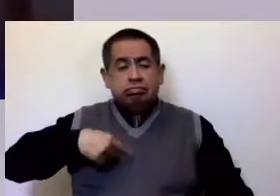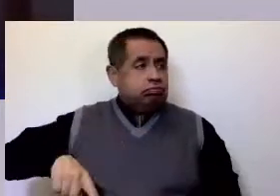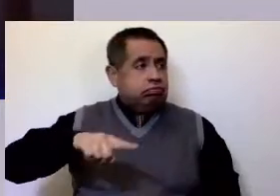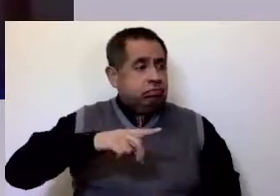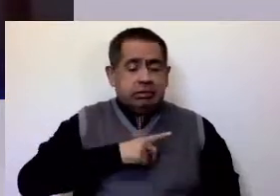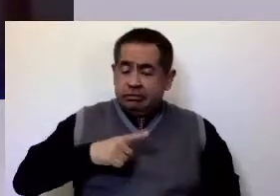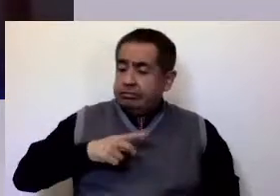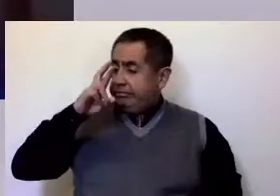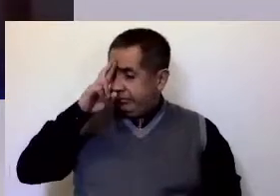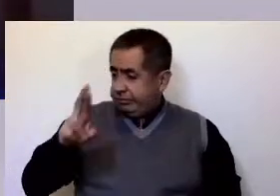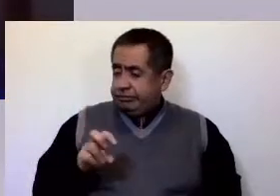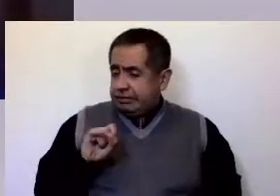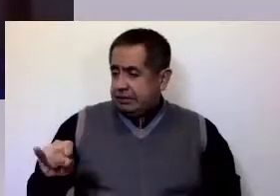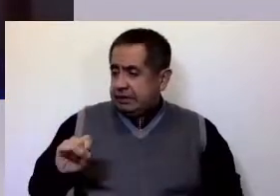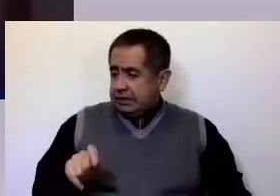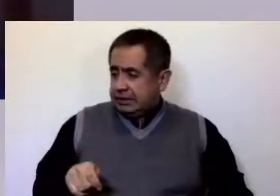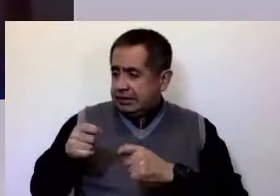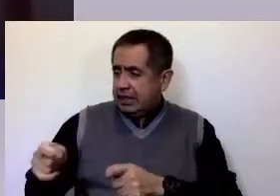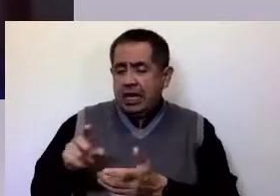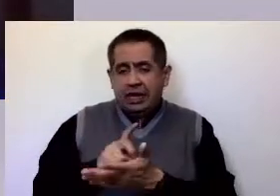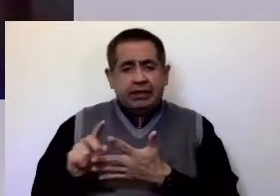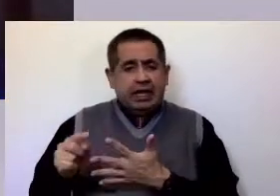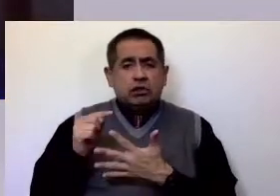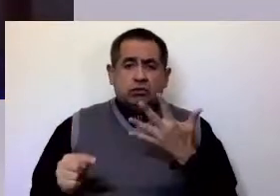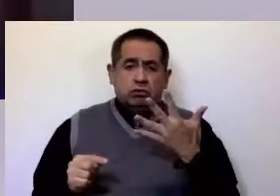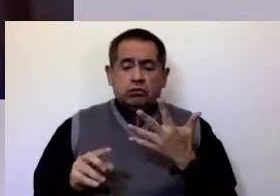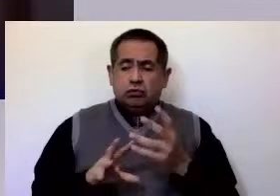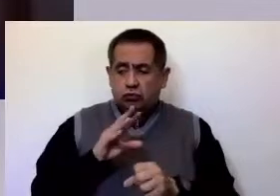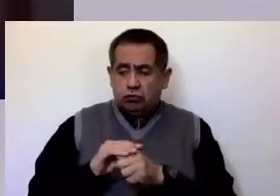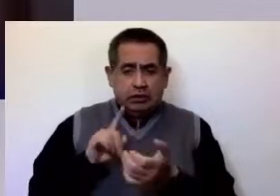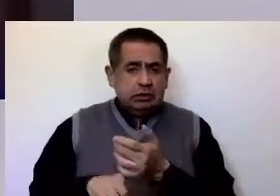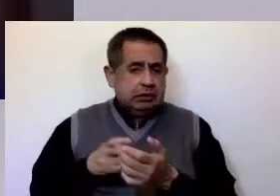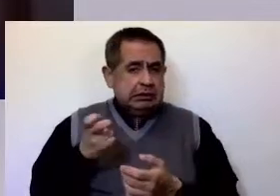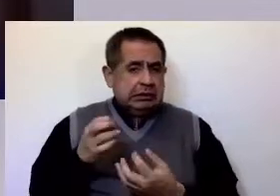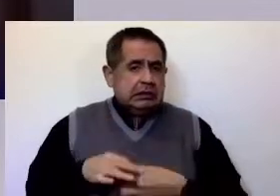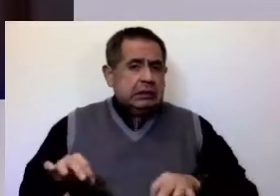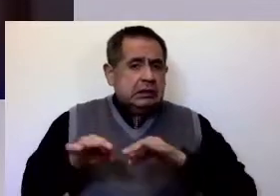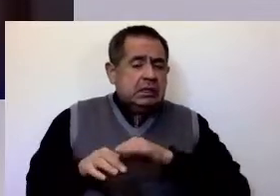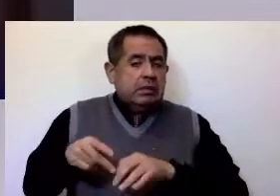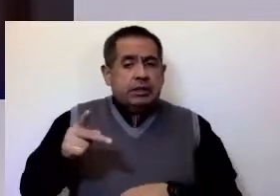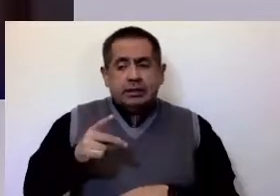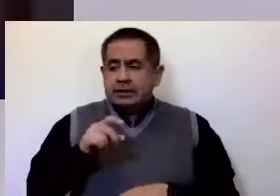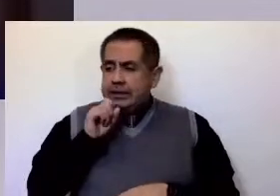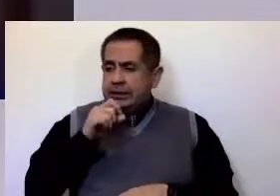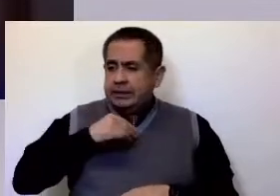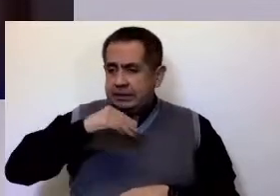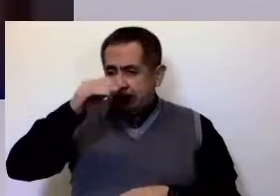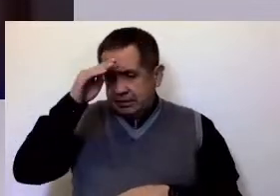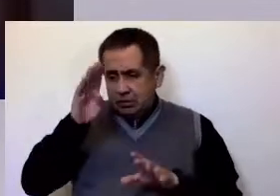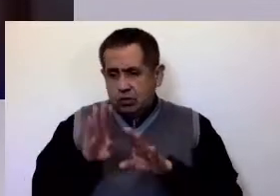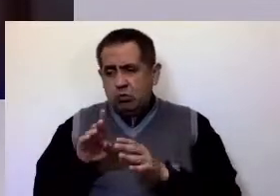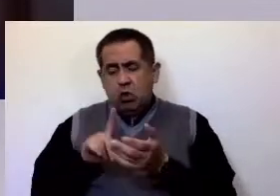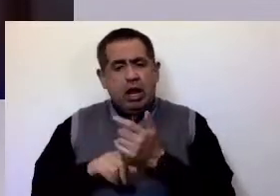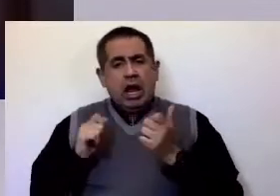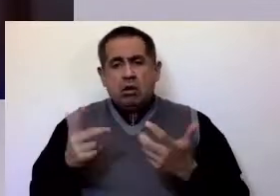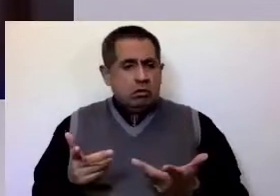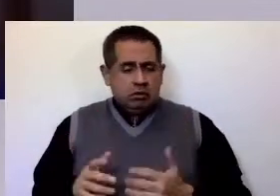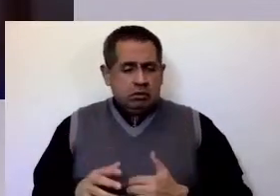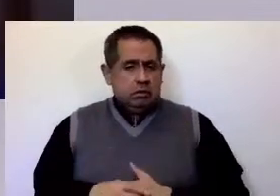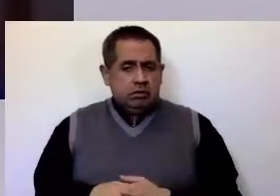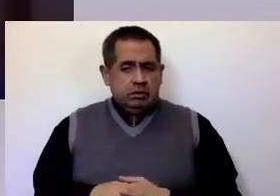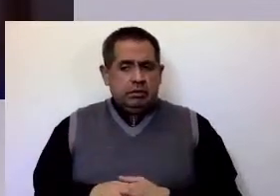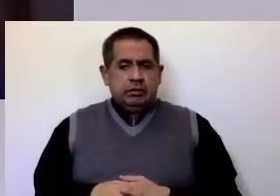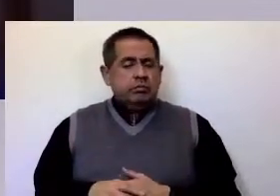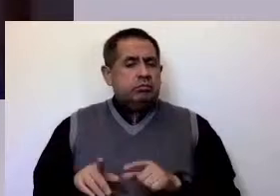garantizar todos los derechos pertinentes pero tomando en cuenta las dificultades que pueden presentarse iguales